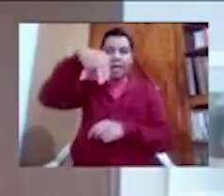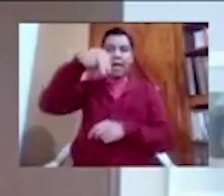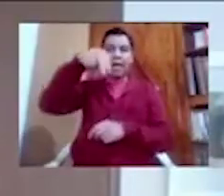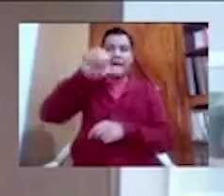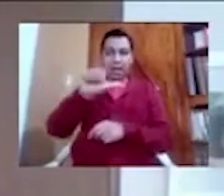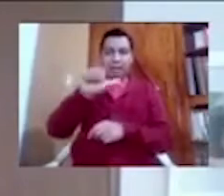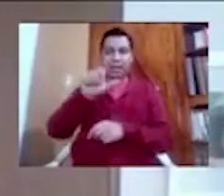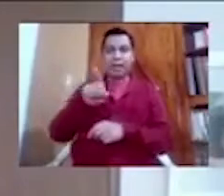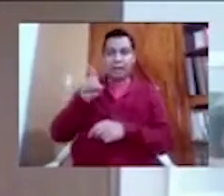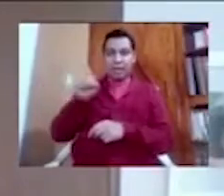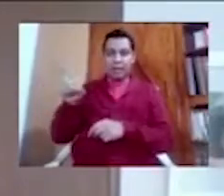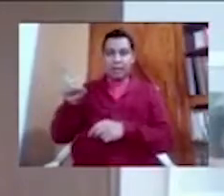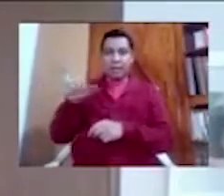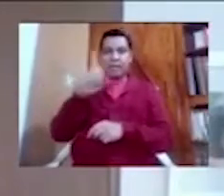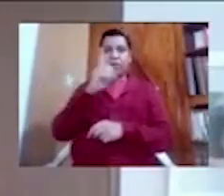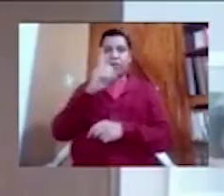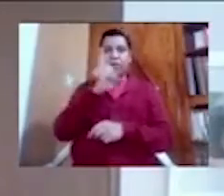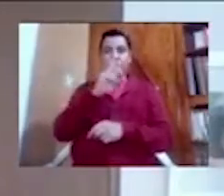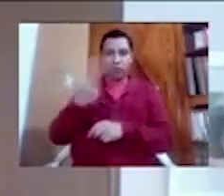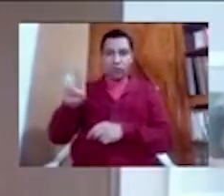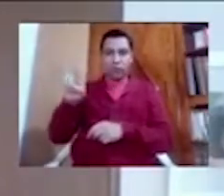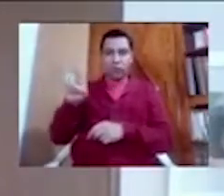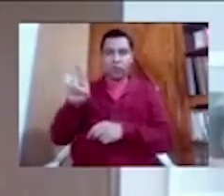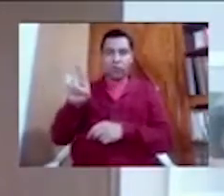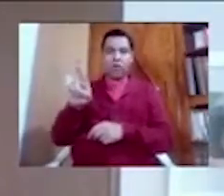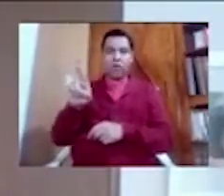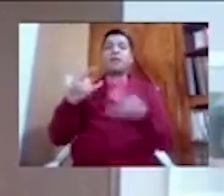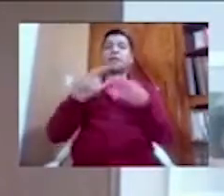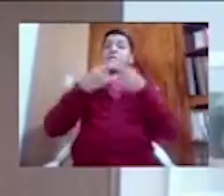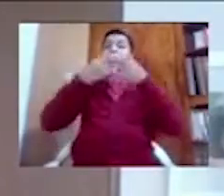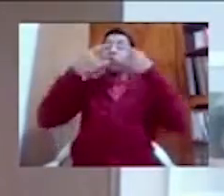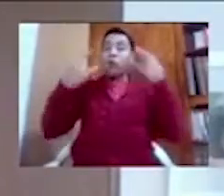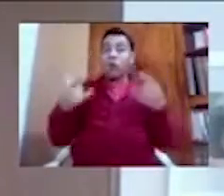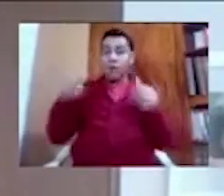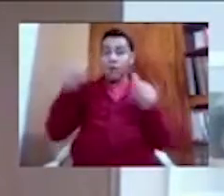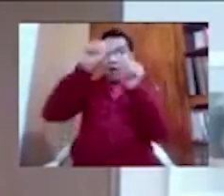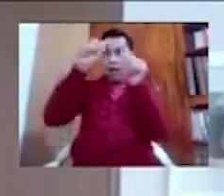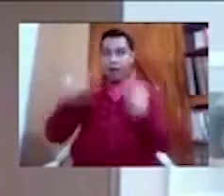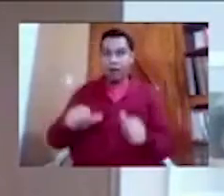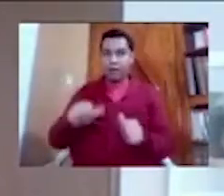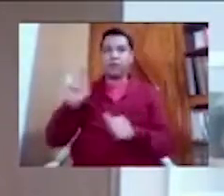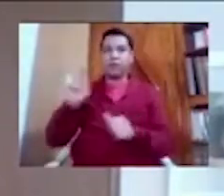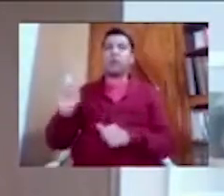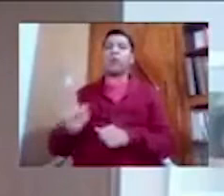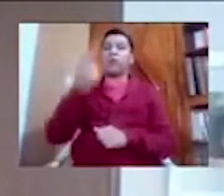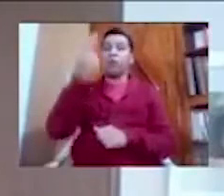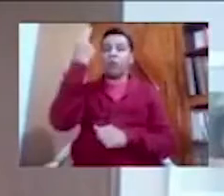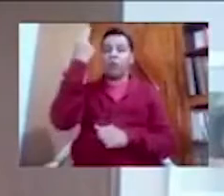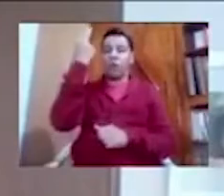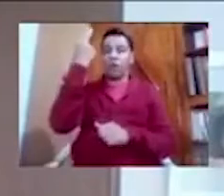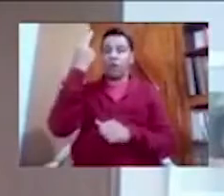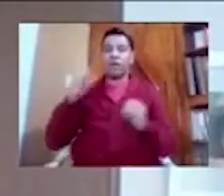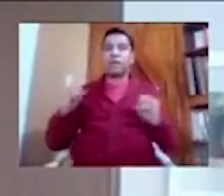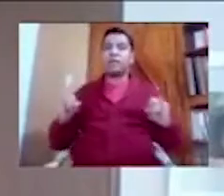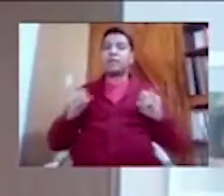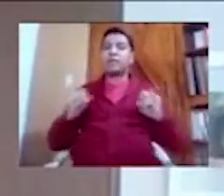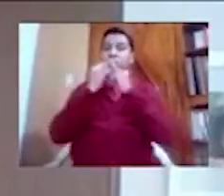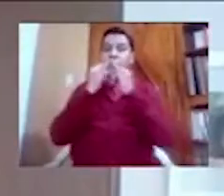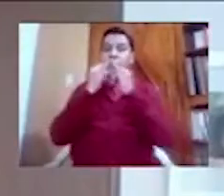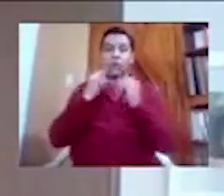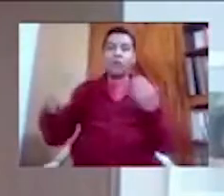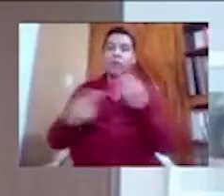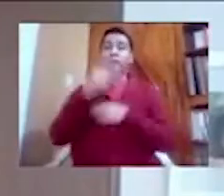Ana, la doctora Ana Garduño, es doctora en Historia del Arte por la UNAM y miembro del Sistema Nacional de Investigadores.